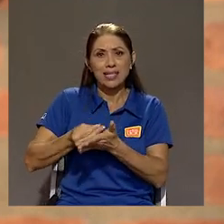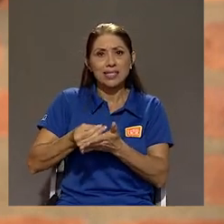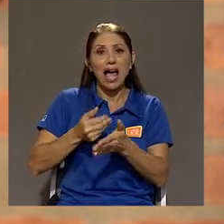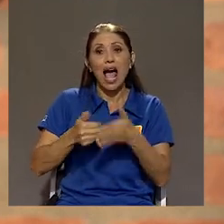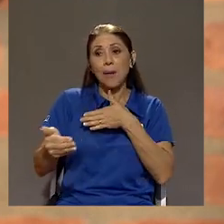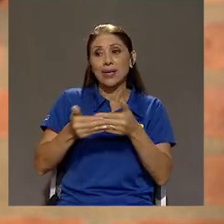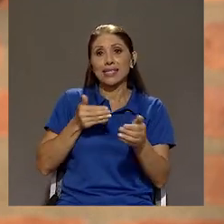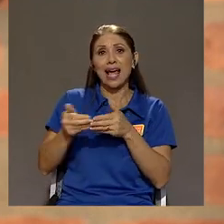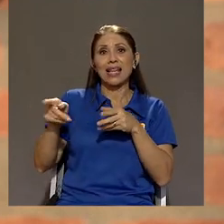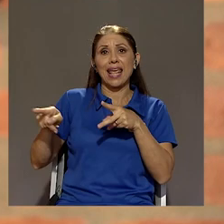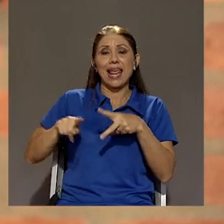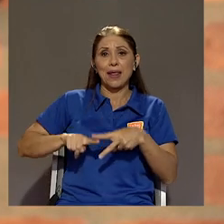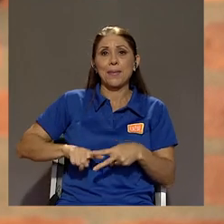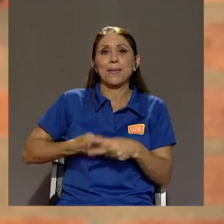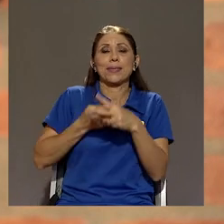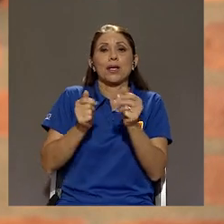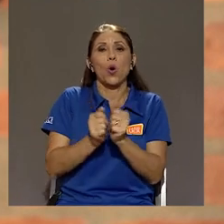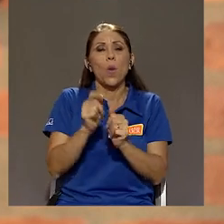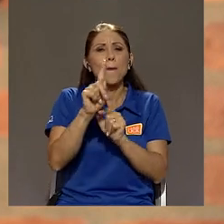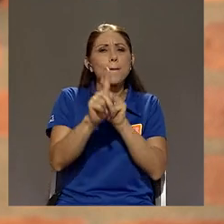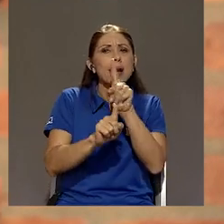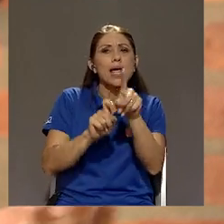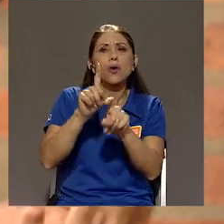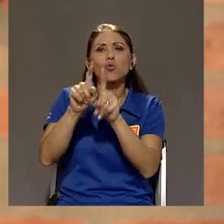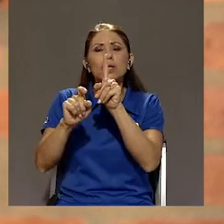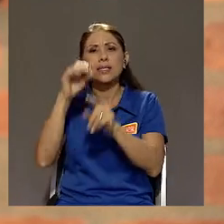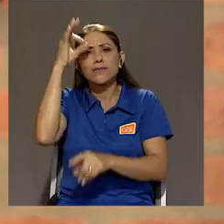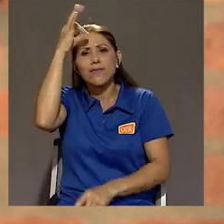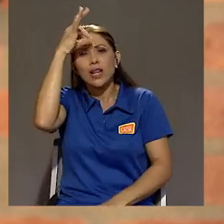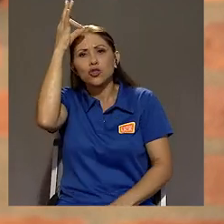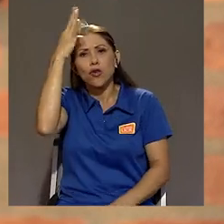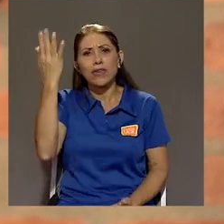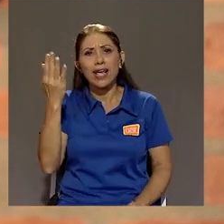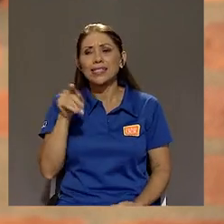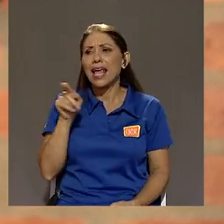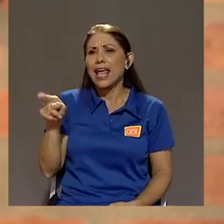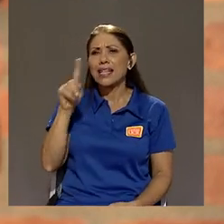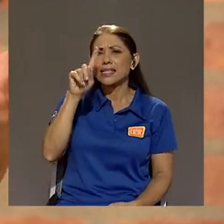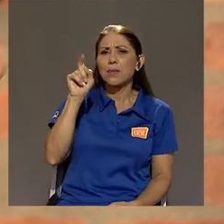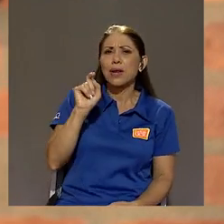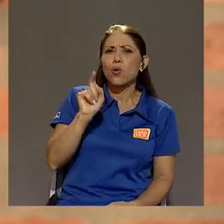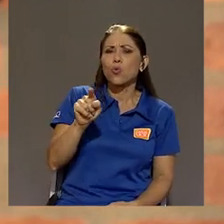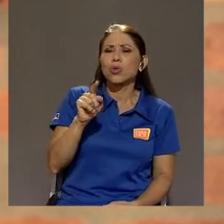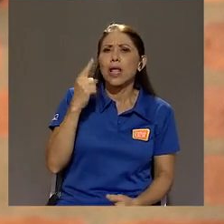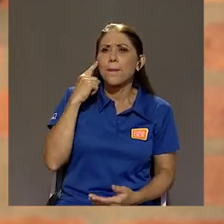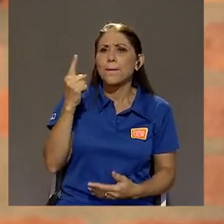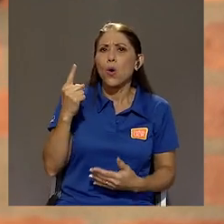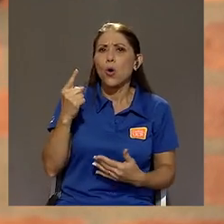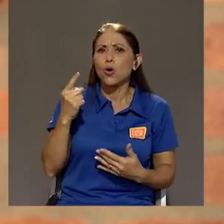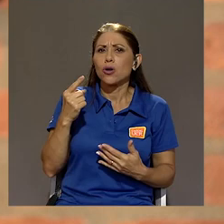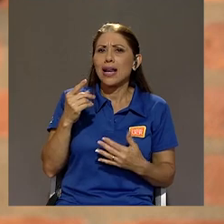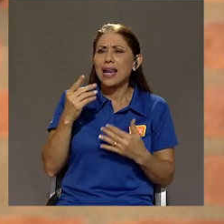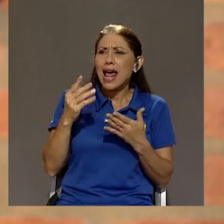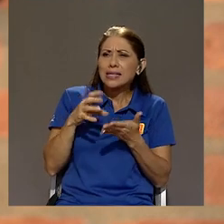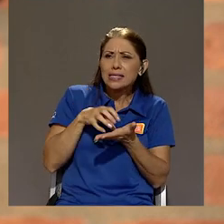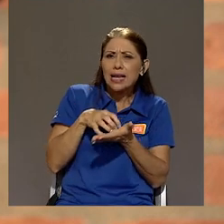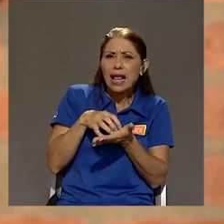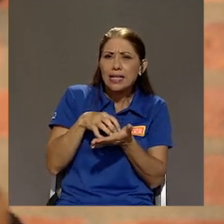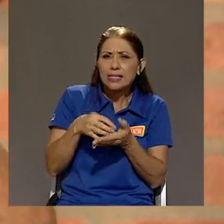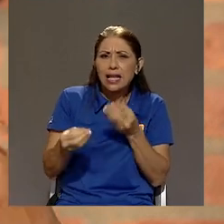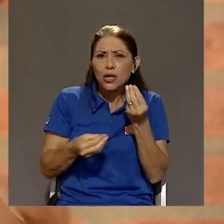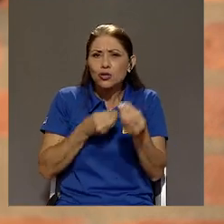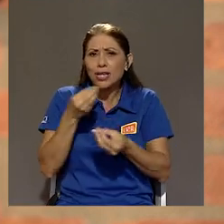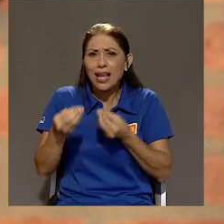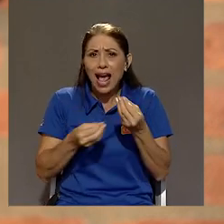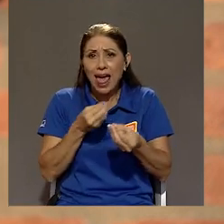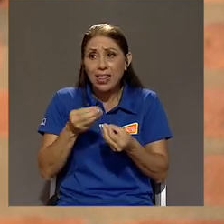que él llega desde preguntas filosóficas, ¿verdad? Él se pregunta por las grandes encrucijadas del ser cuando es más joven, a partir